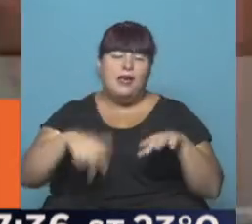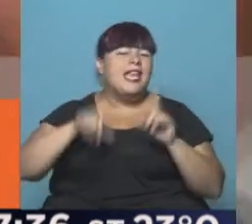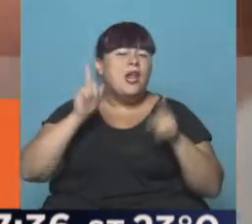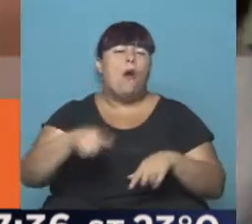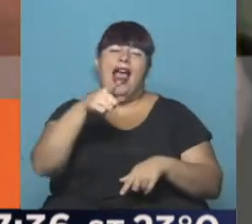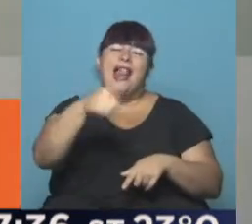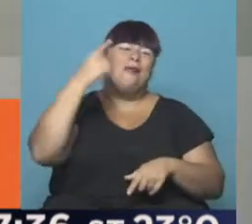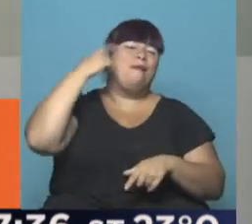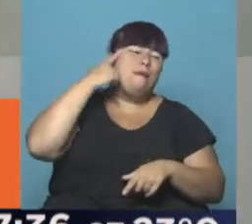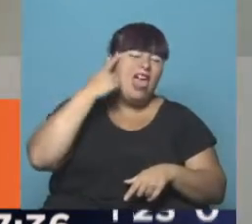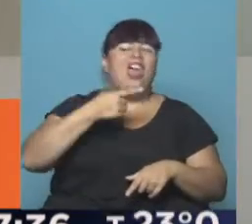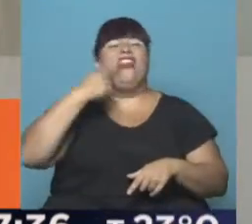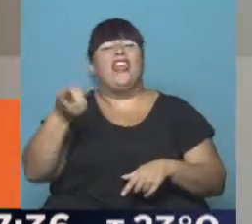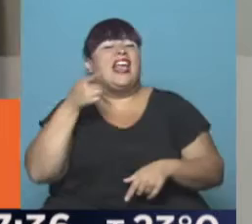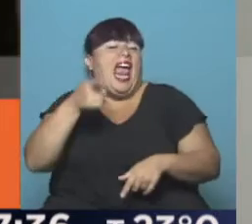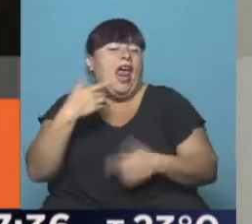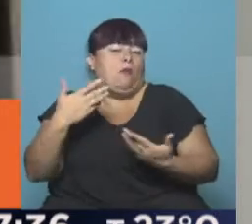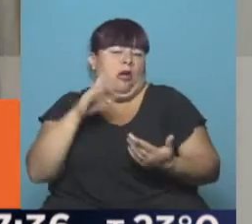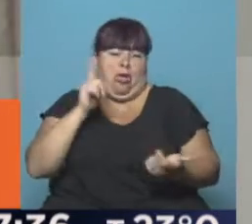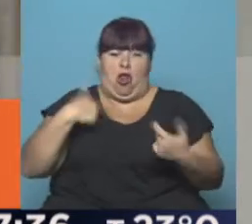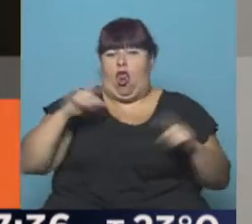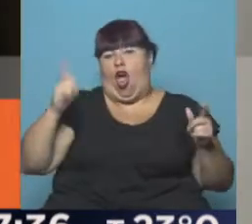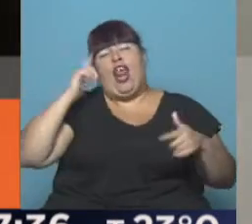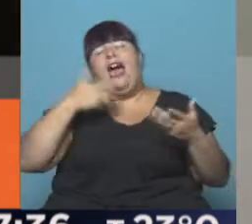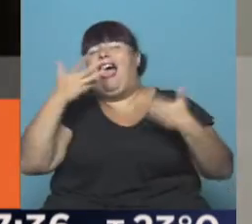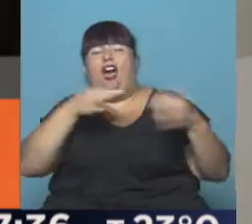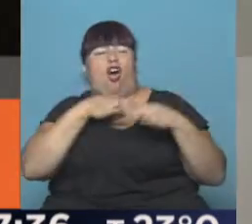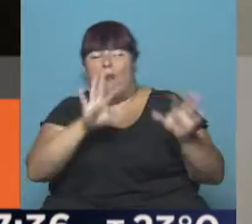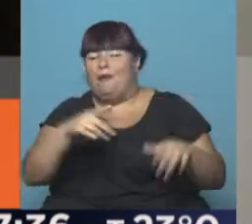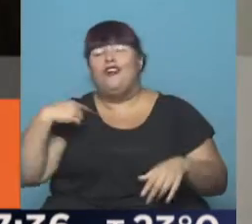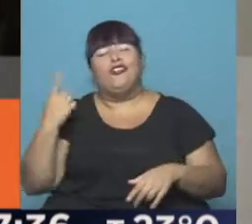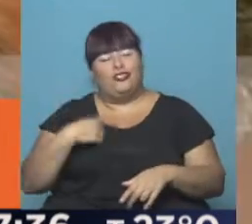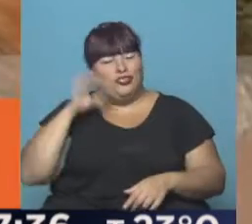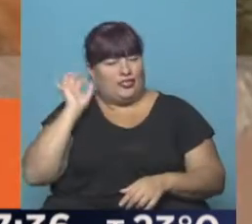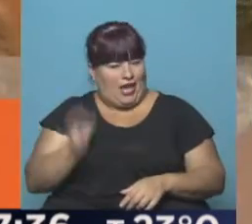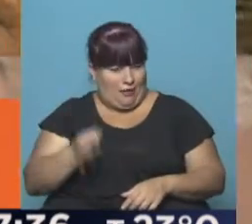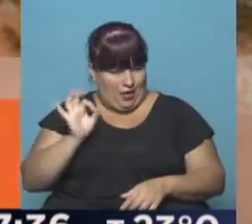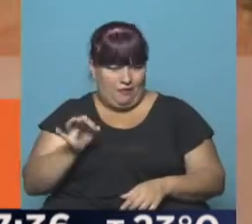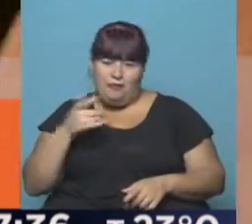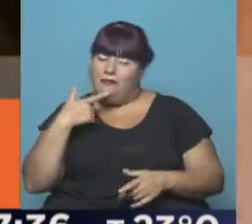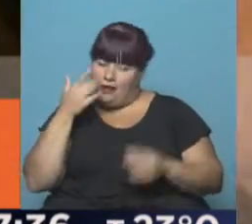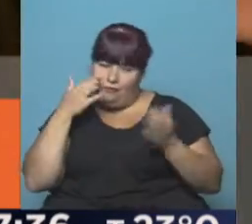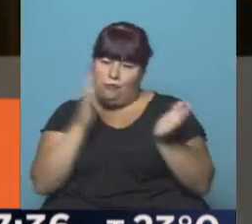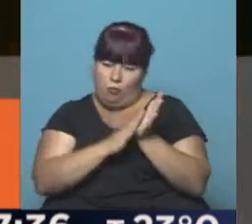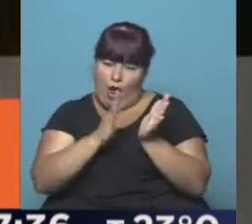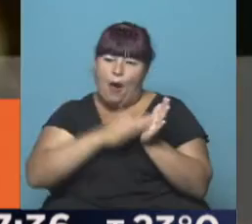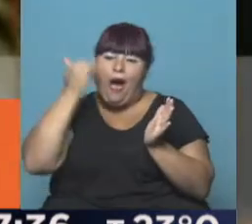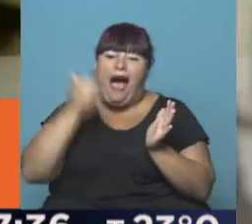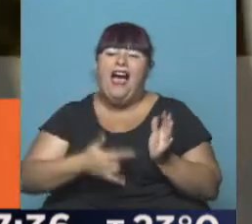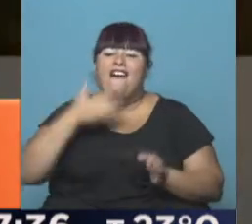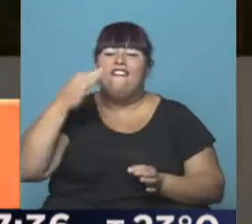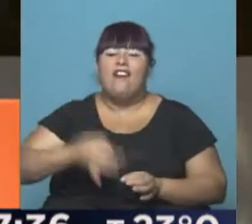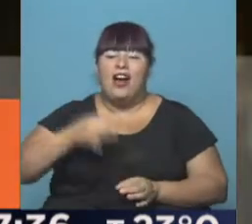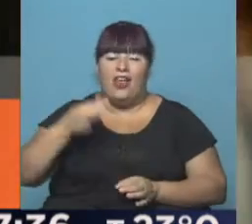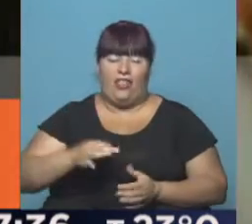él crea y diga, él puede negar, decir cualquier cosa, pero nosotros se lo vamos a comprobar con la